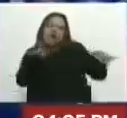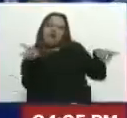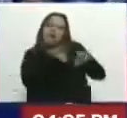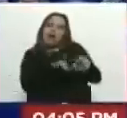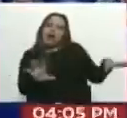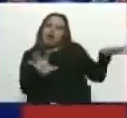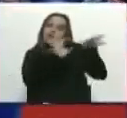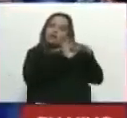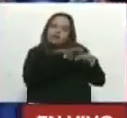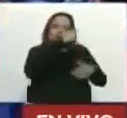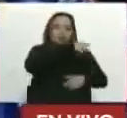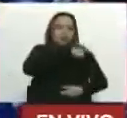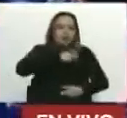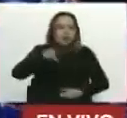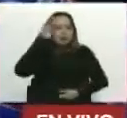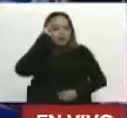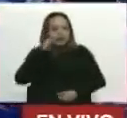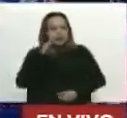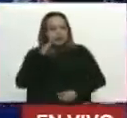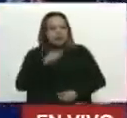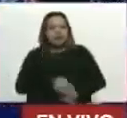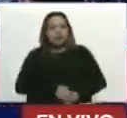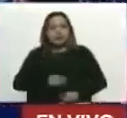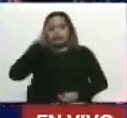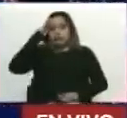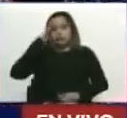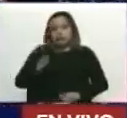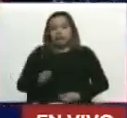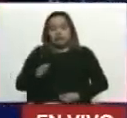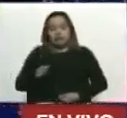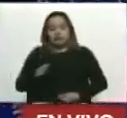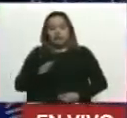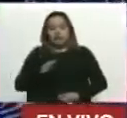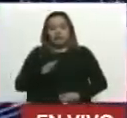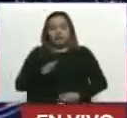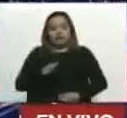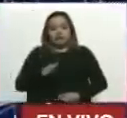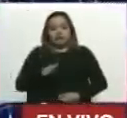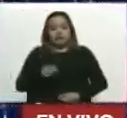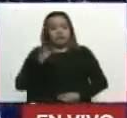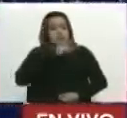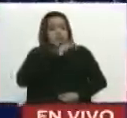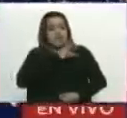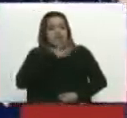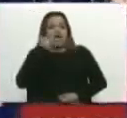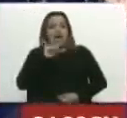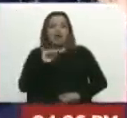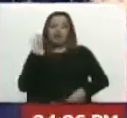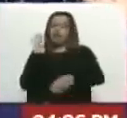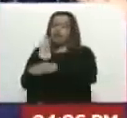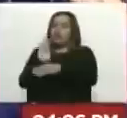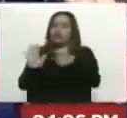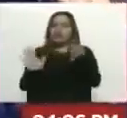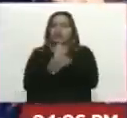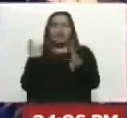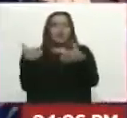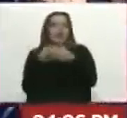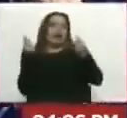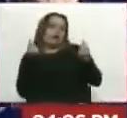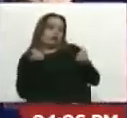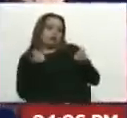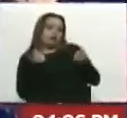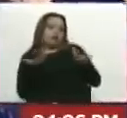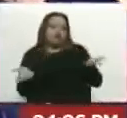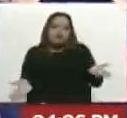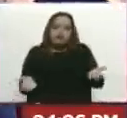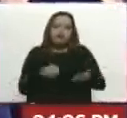Las Fuerzas Armadas chilenas son las guardianas de un modelo económico. Las Fuerzas Armadas chilenas, creo